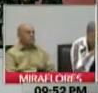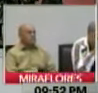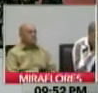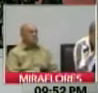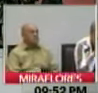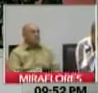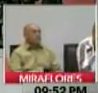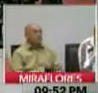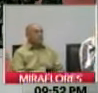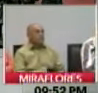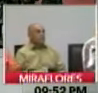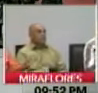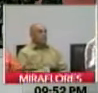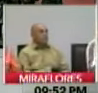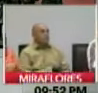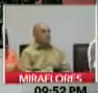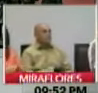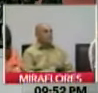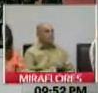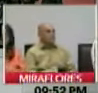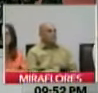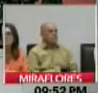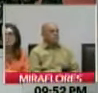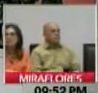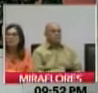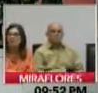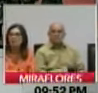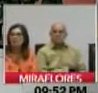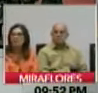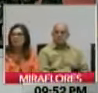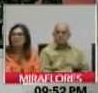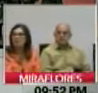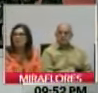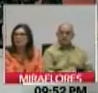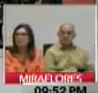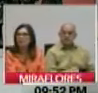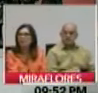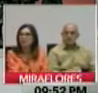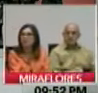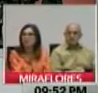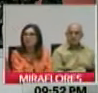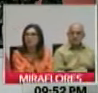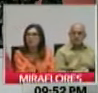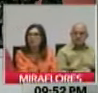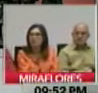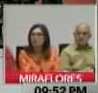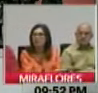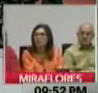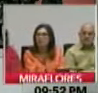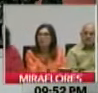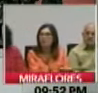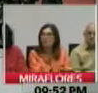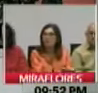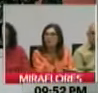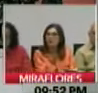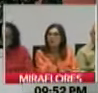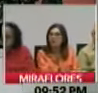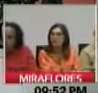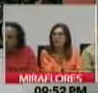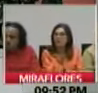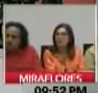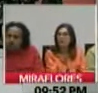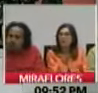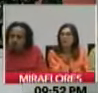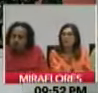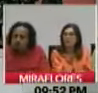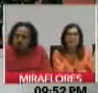hay que buscar la plata. Víctor Clara hizo una propuesta de crear nuevos impuestos a las grandes empresas, como